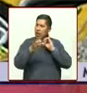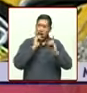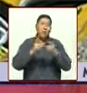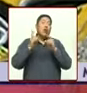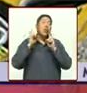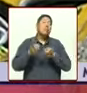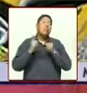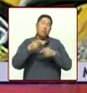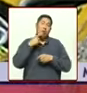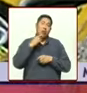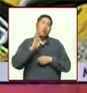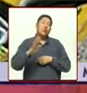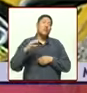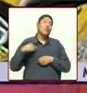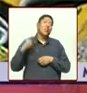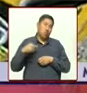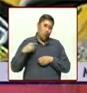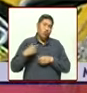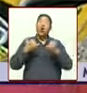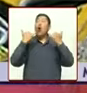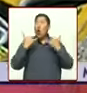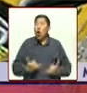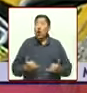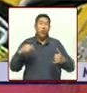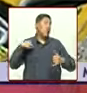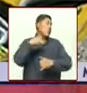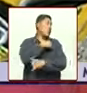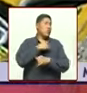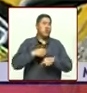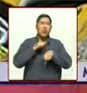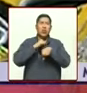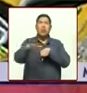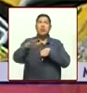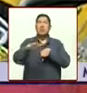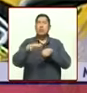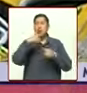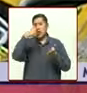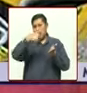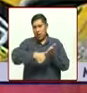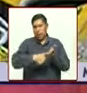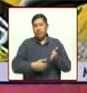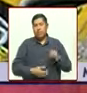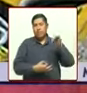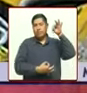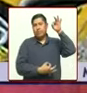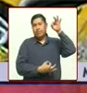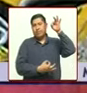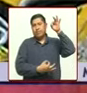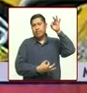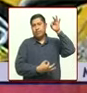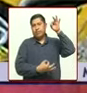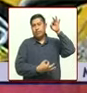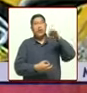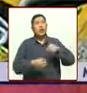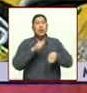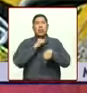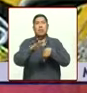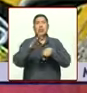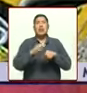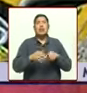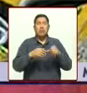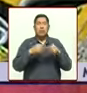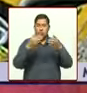indicaron sus voceros. Nosotros hoy enviamos una nota, aquí está la nota dirigida a Evo